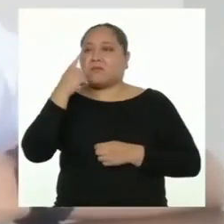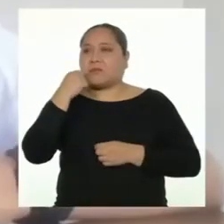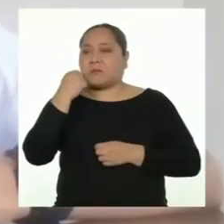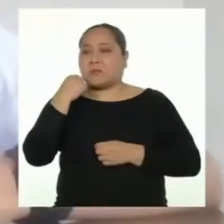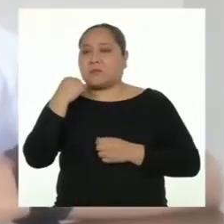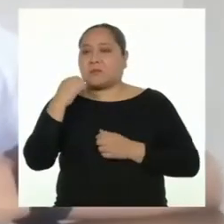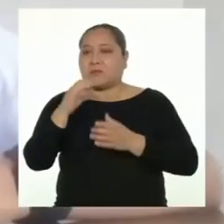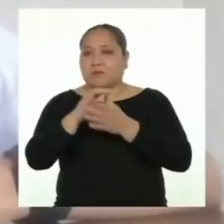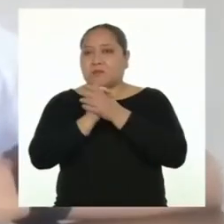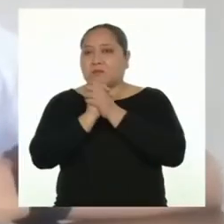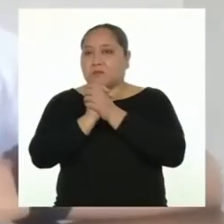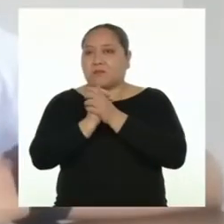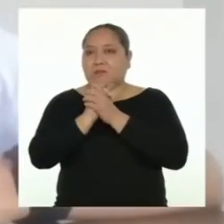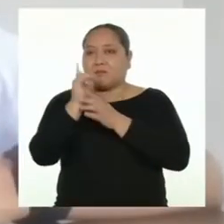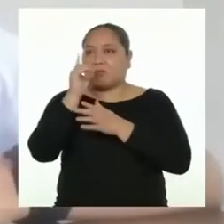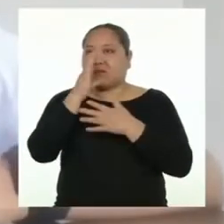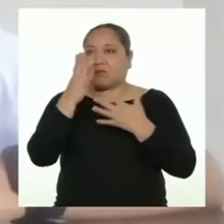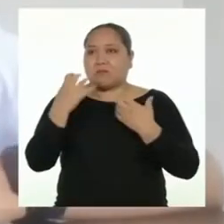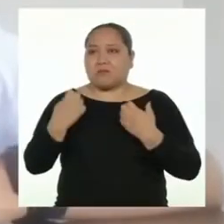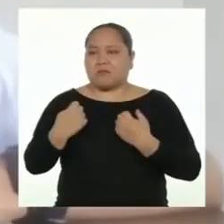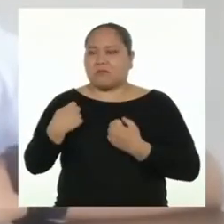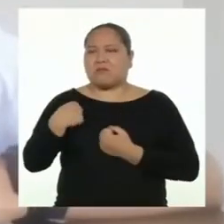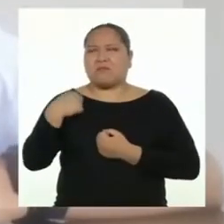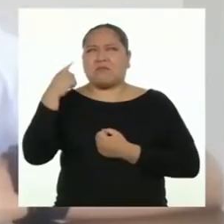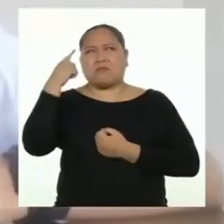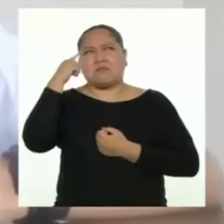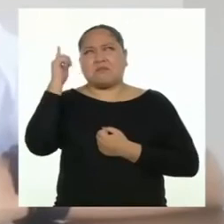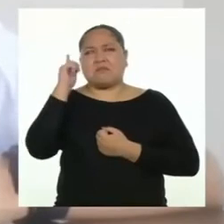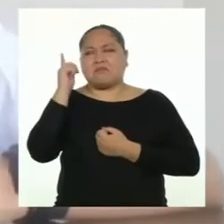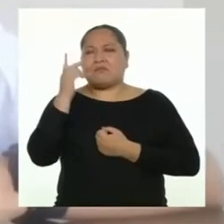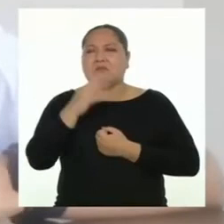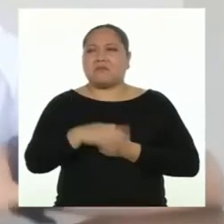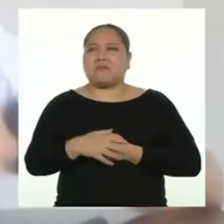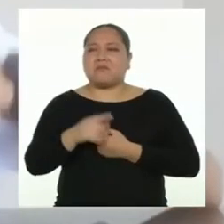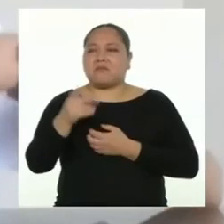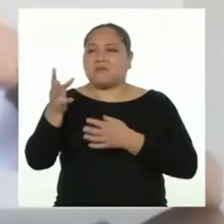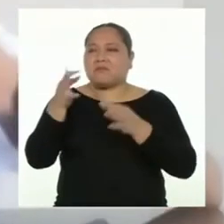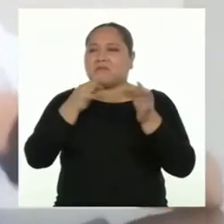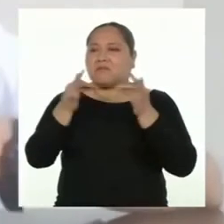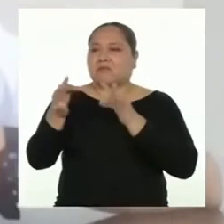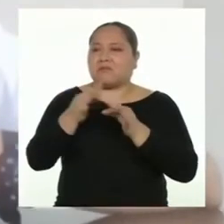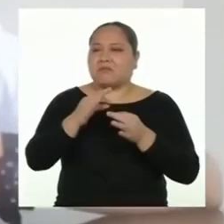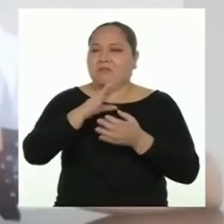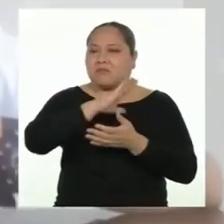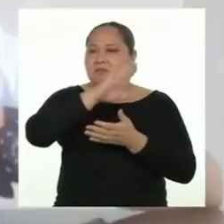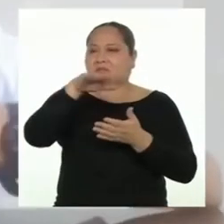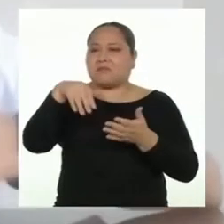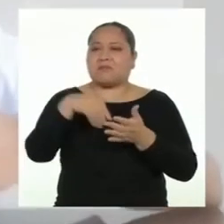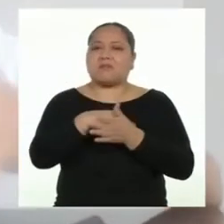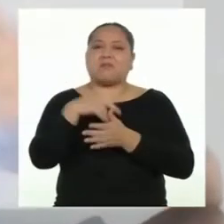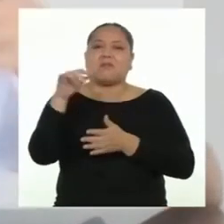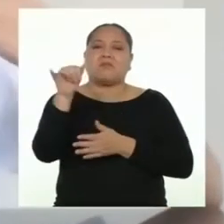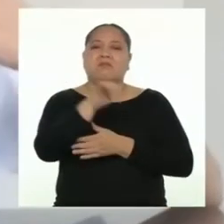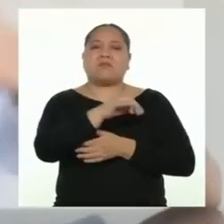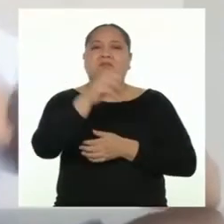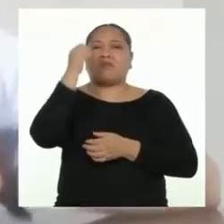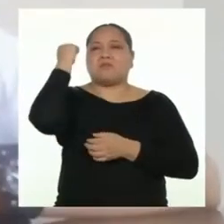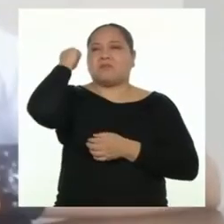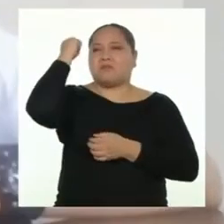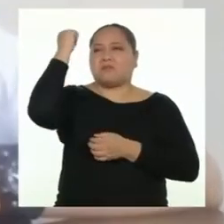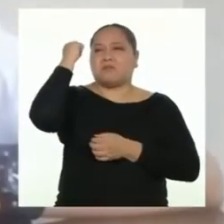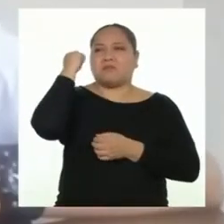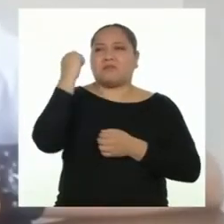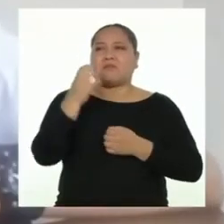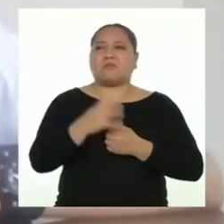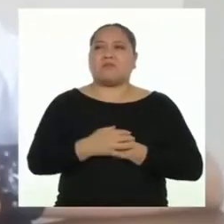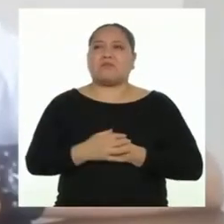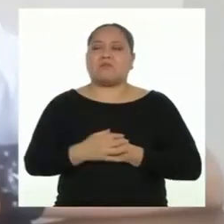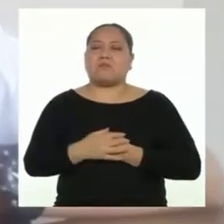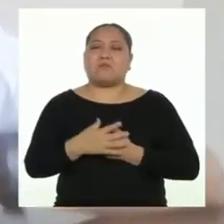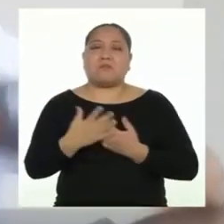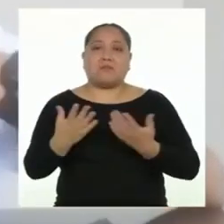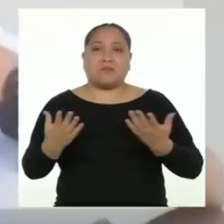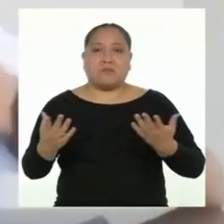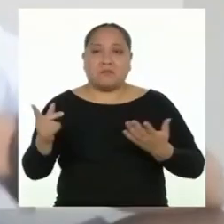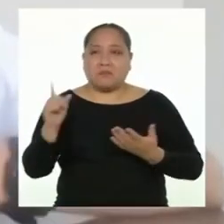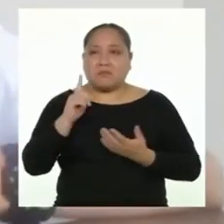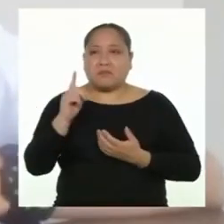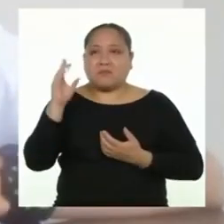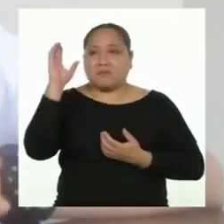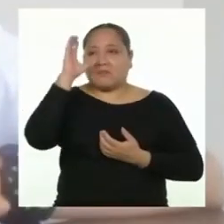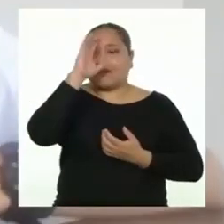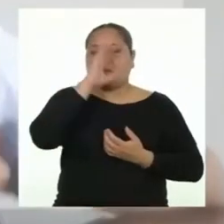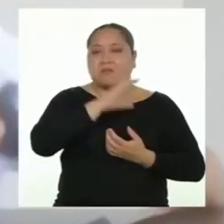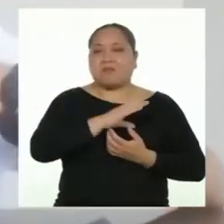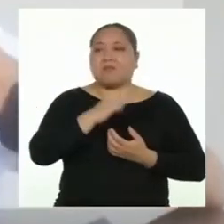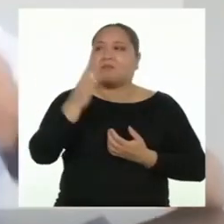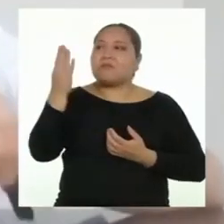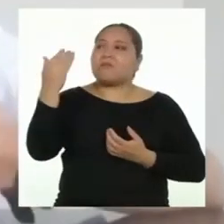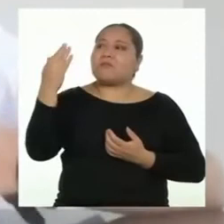no quieren, aunque no creo que pase, explicarles que todos tenemos los mismos derechos. Y si no,